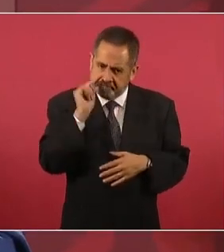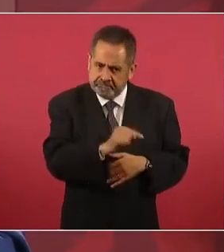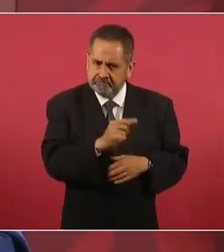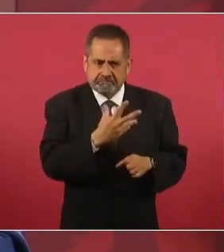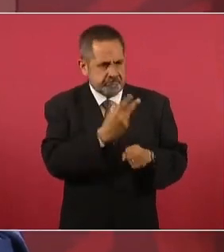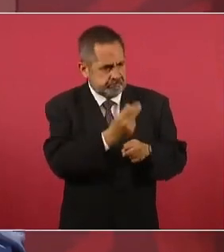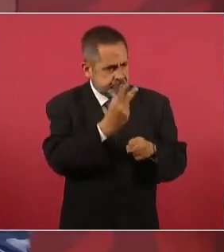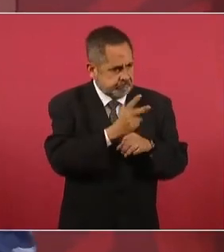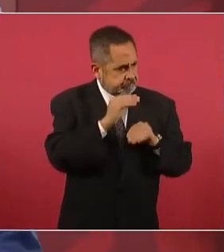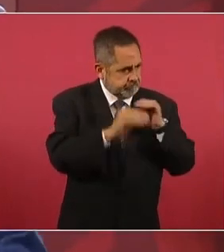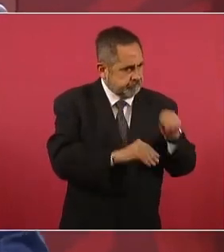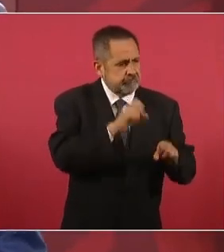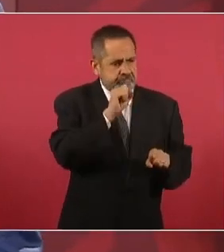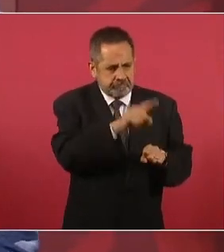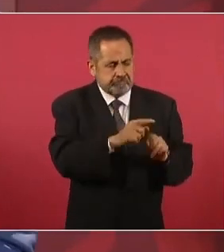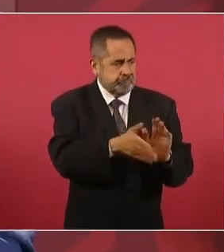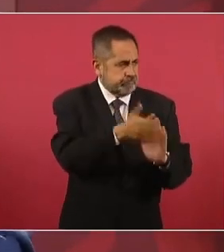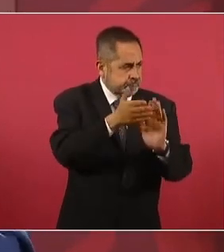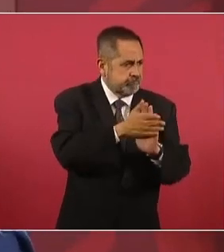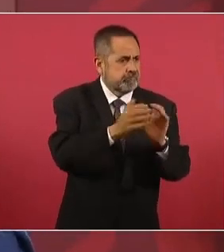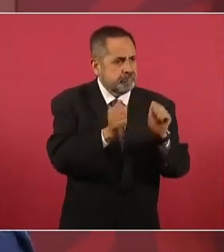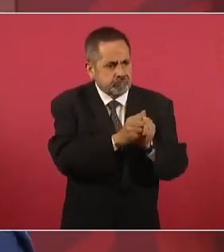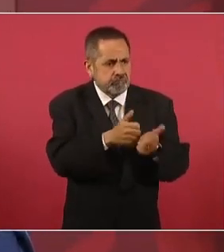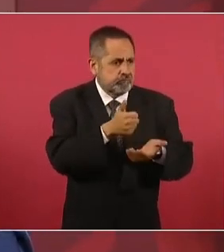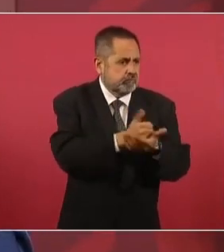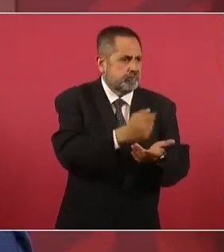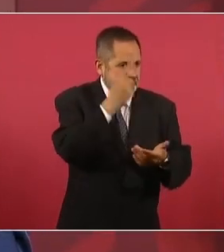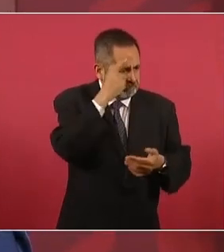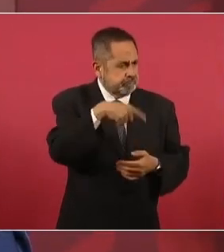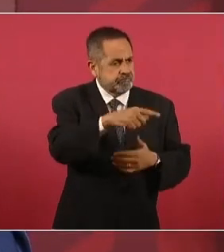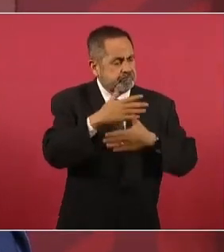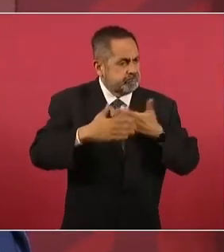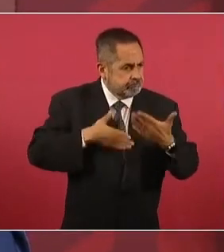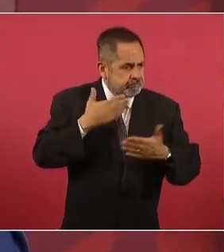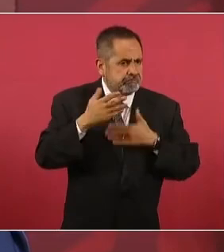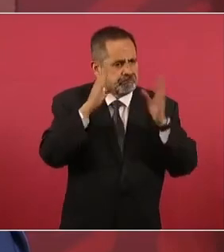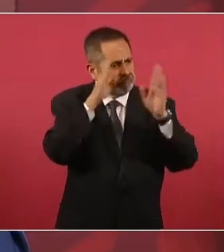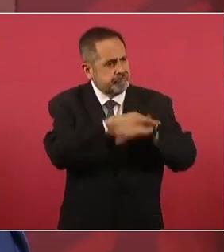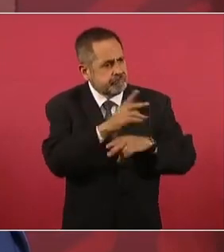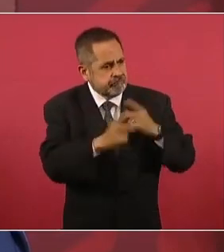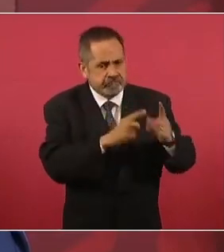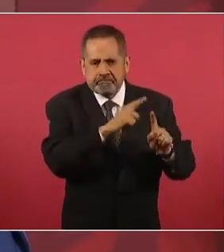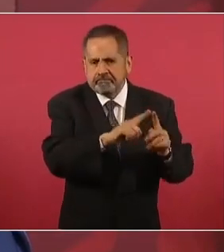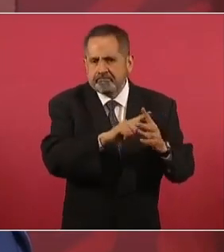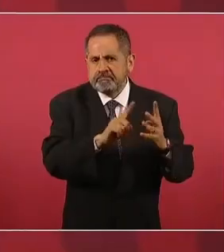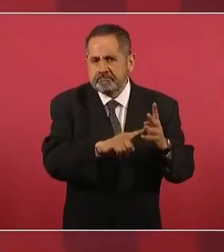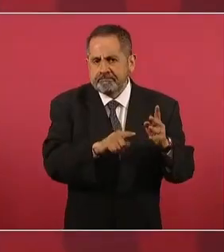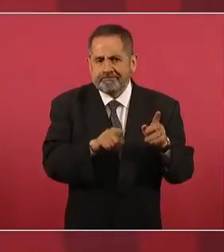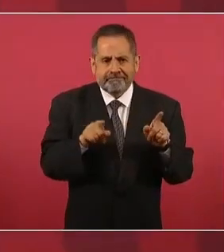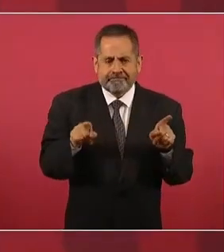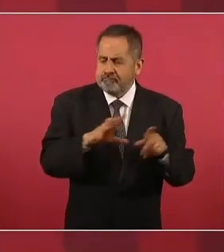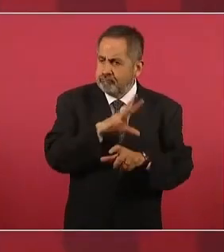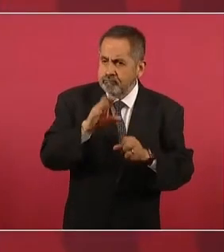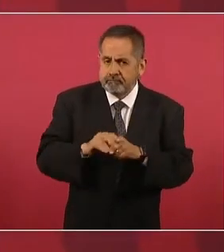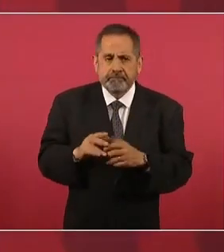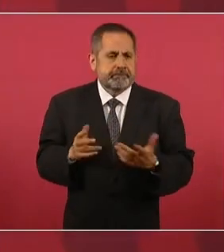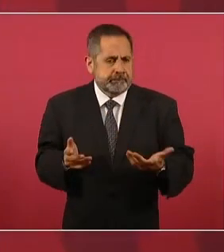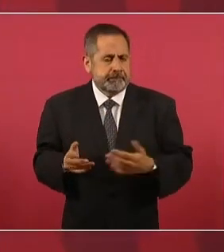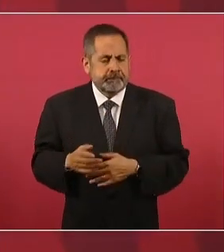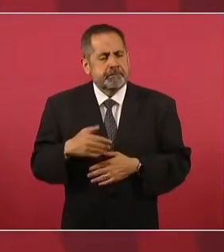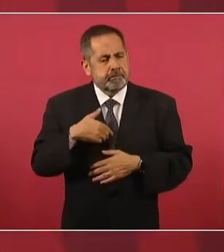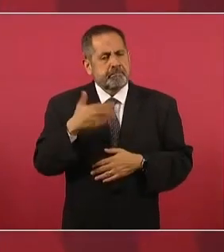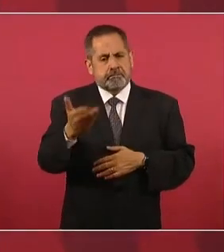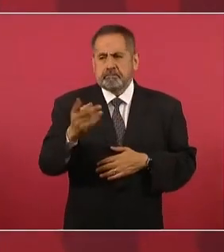para el deporte, ahí también se está trabajando. Entonces vamos a pedirle a